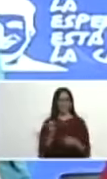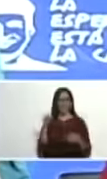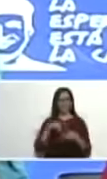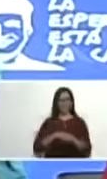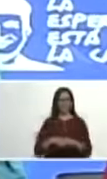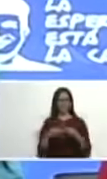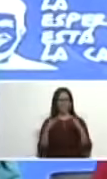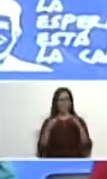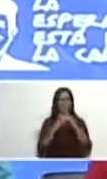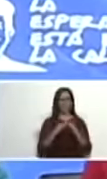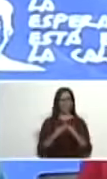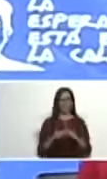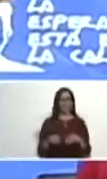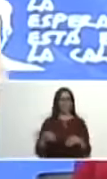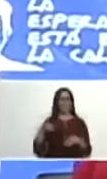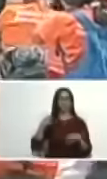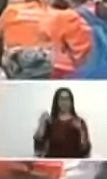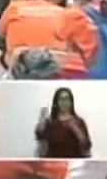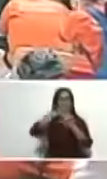en ¡que viva la patria!